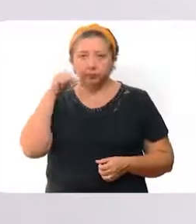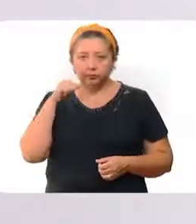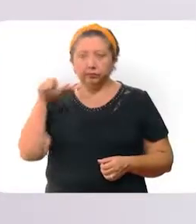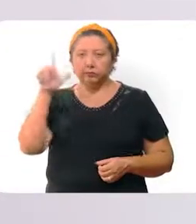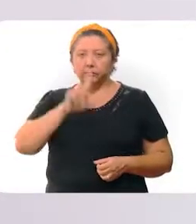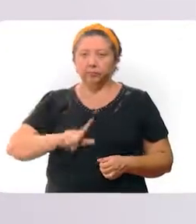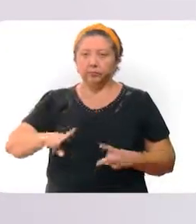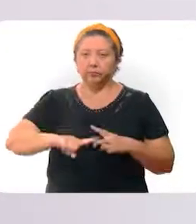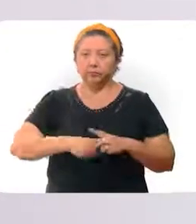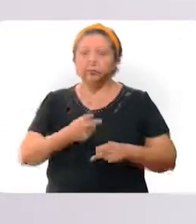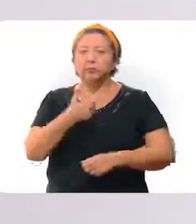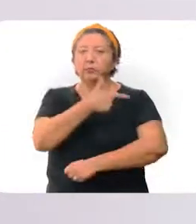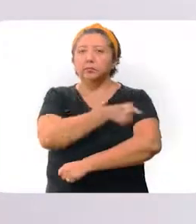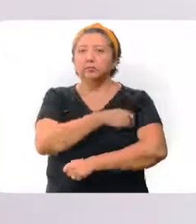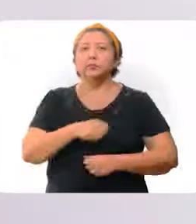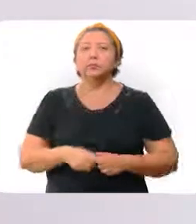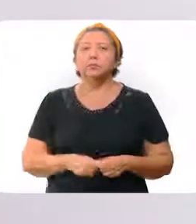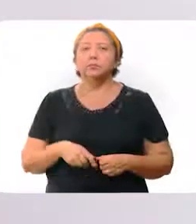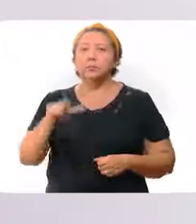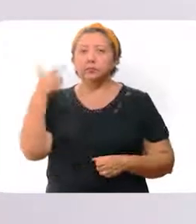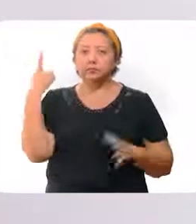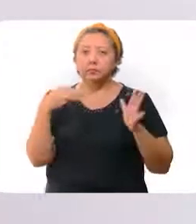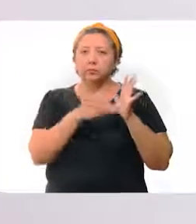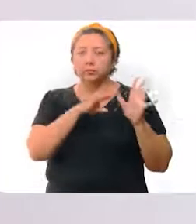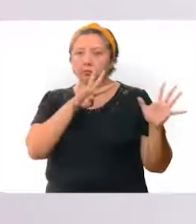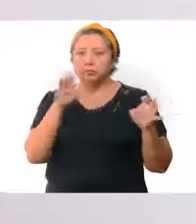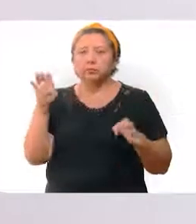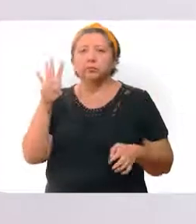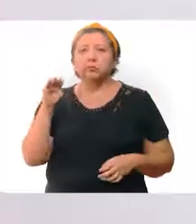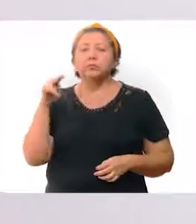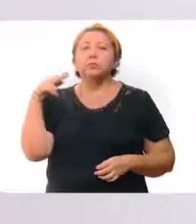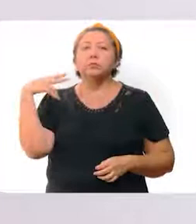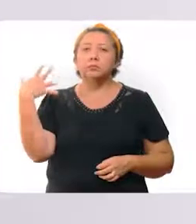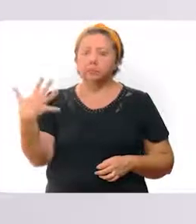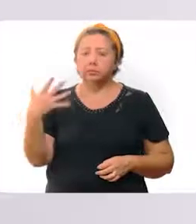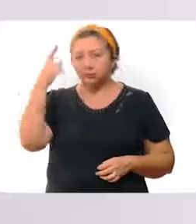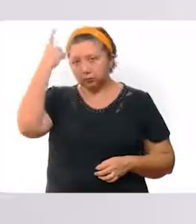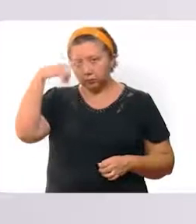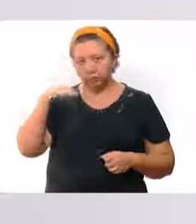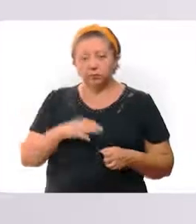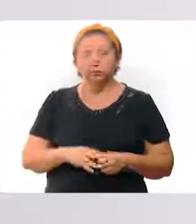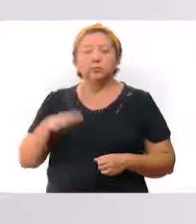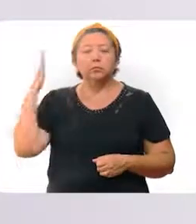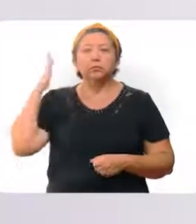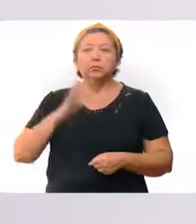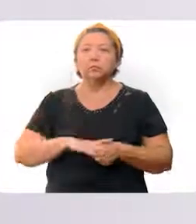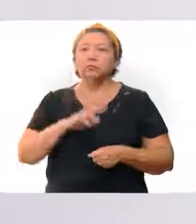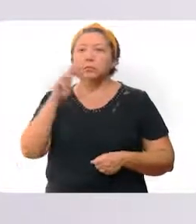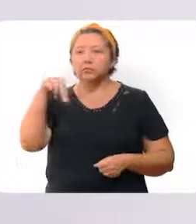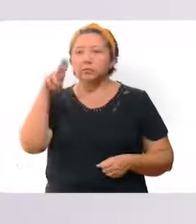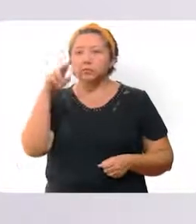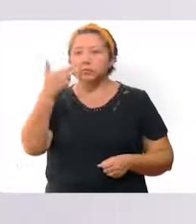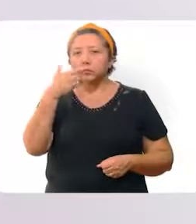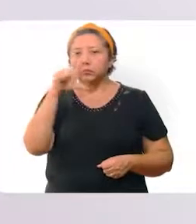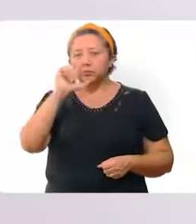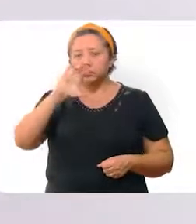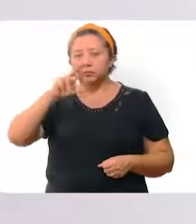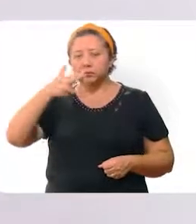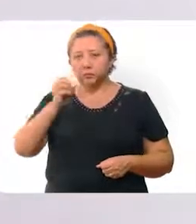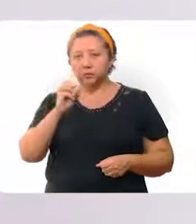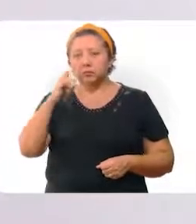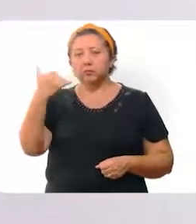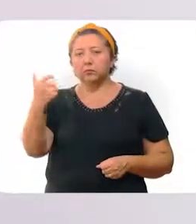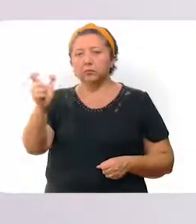mañana lunes, iniciará la aplicación de 12.985 vacunas para los adultos mayores de Muna, Jalachó,